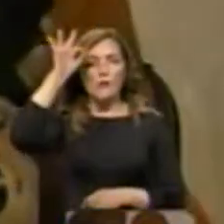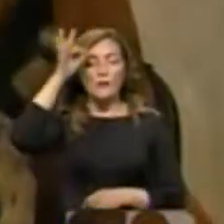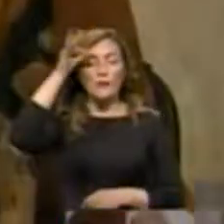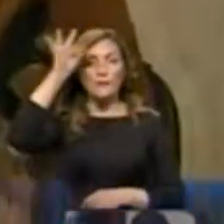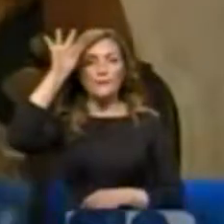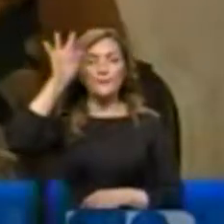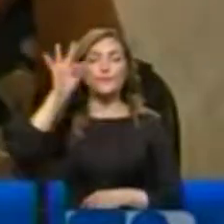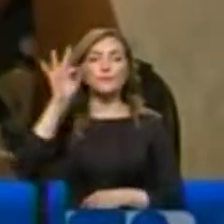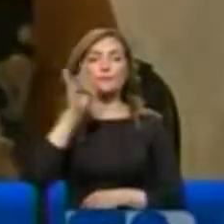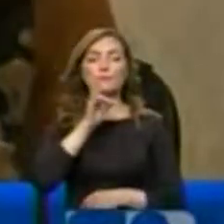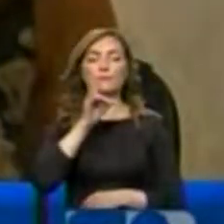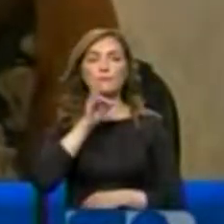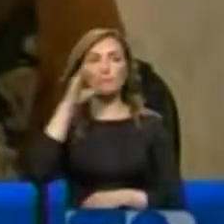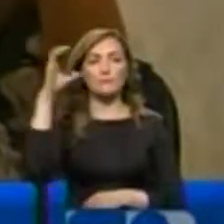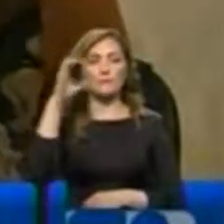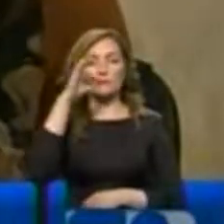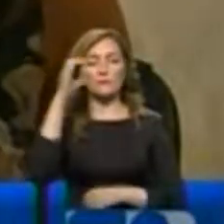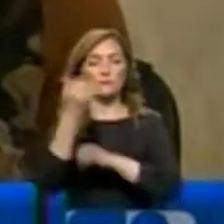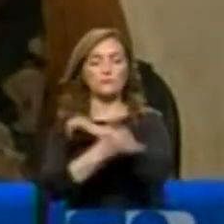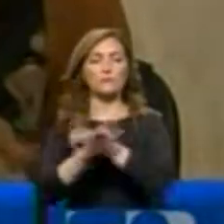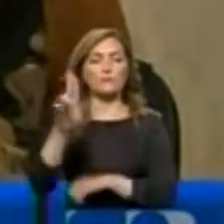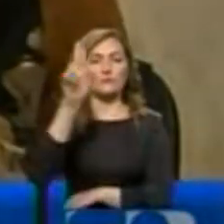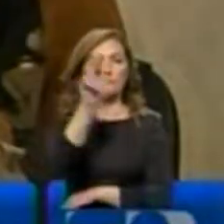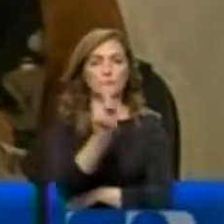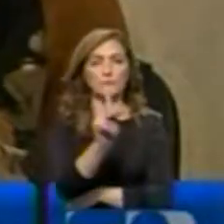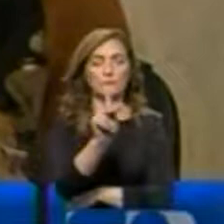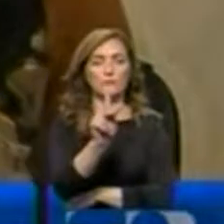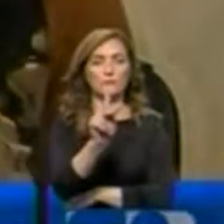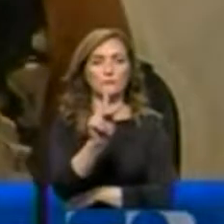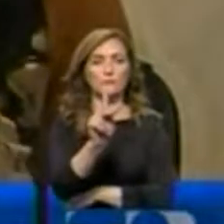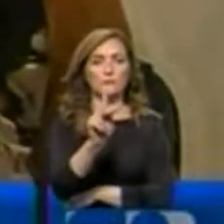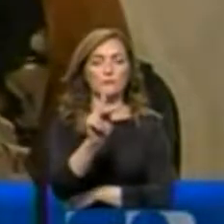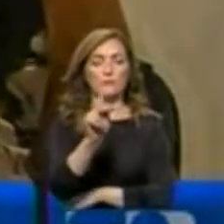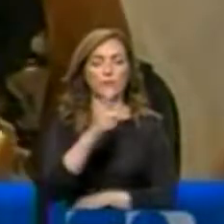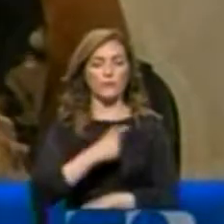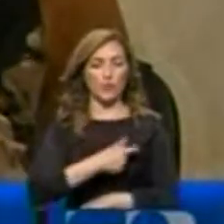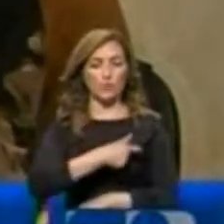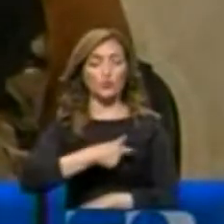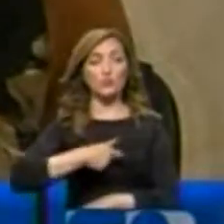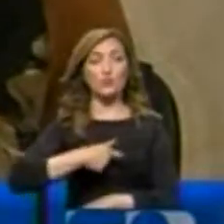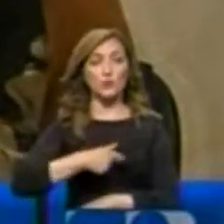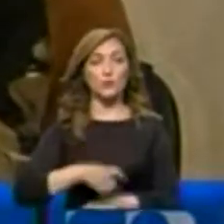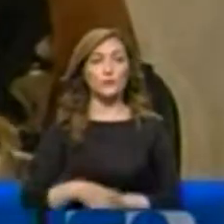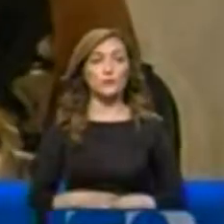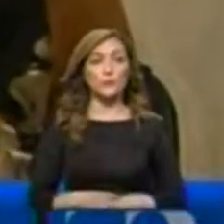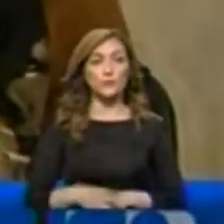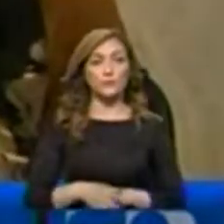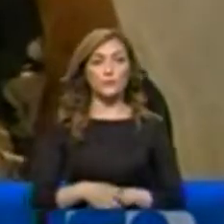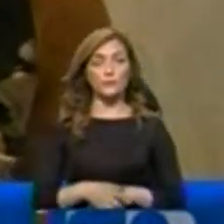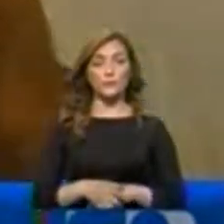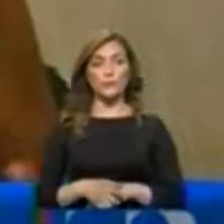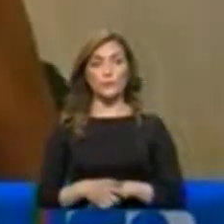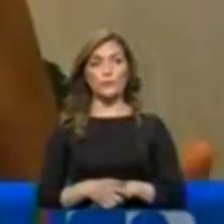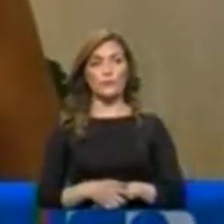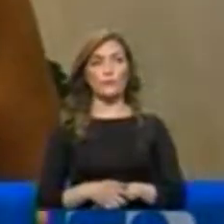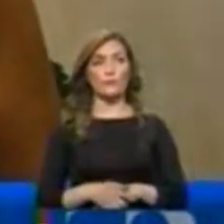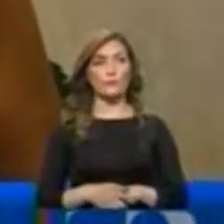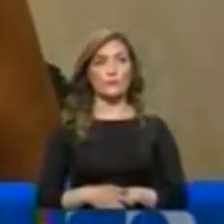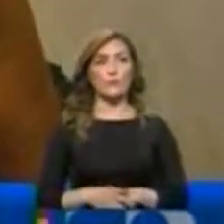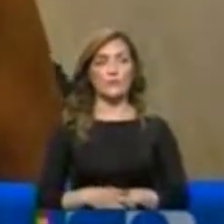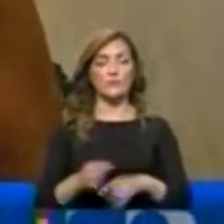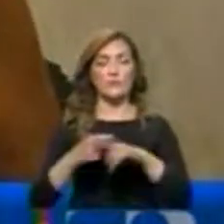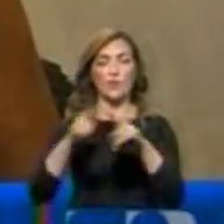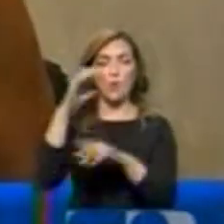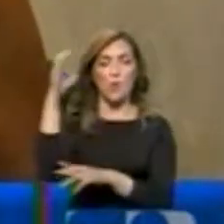Unidos, Colombia, Reino Unido, Países Bajos, Suiza, como BNP Paribas, Lazard, BDO